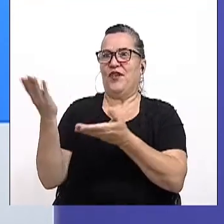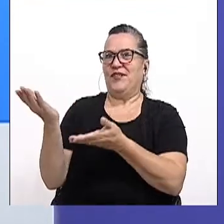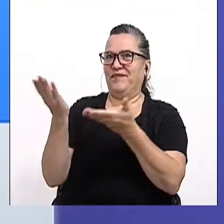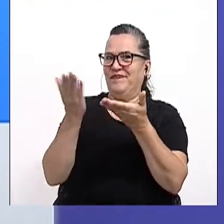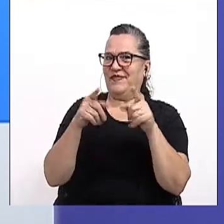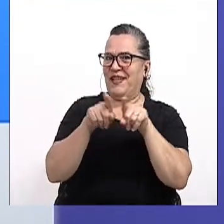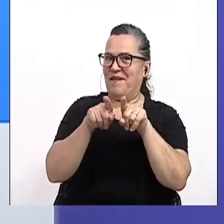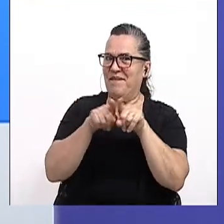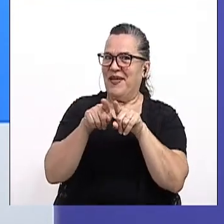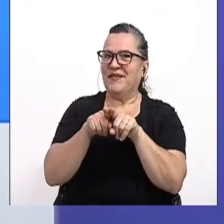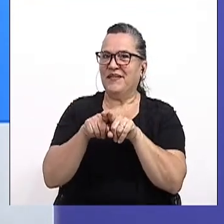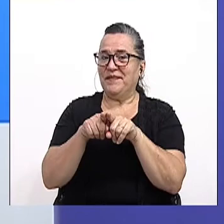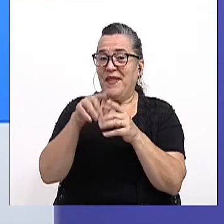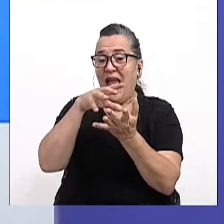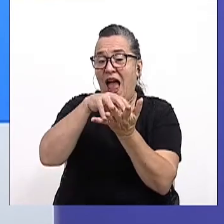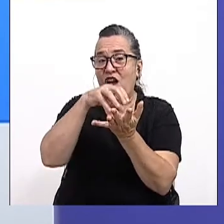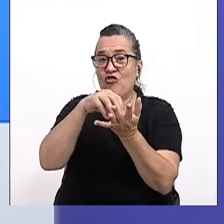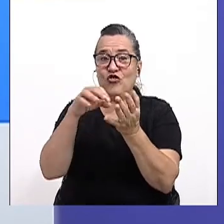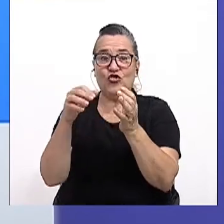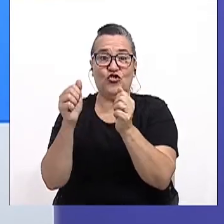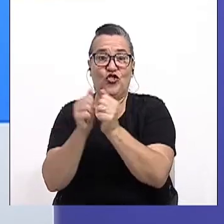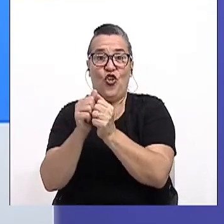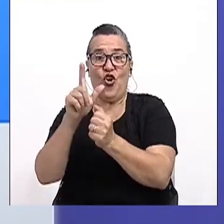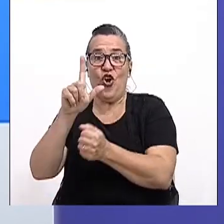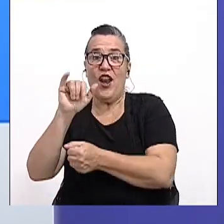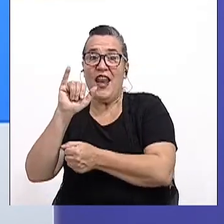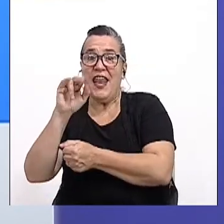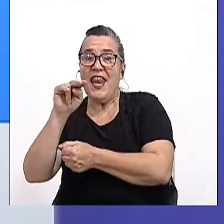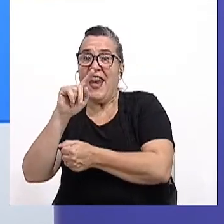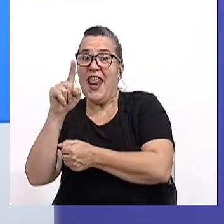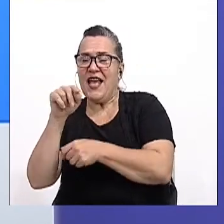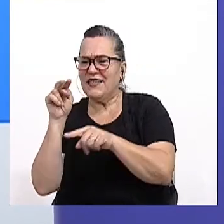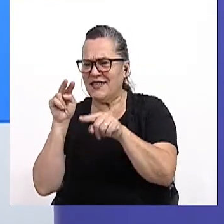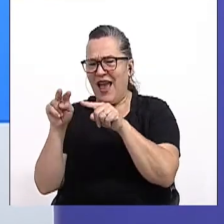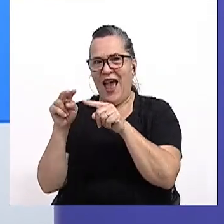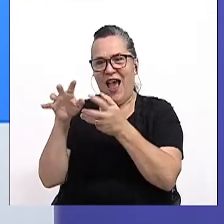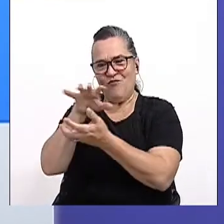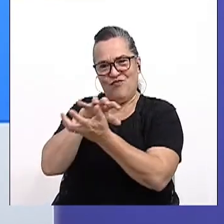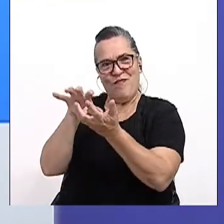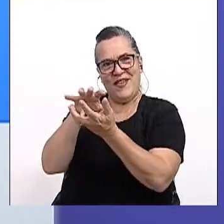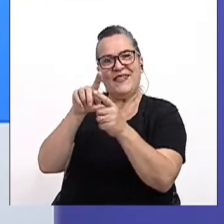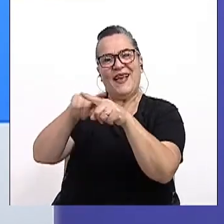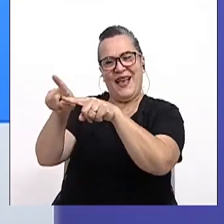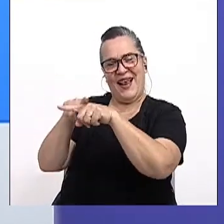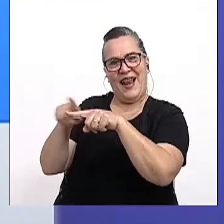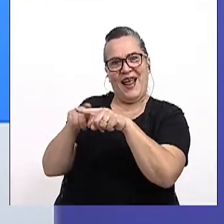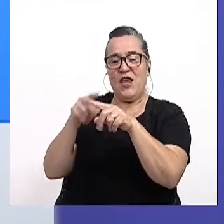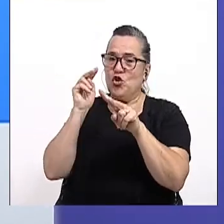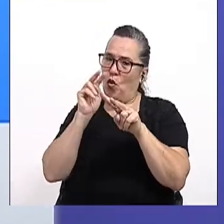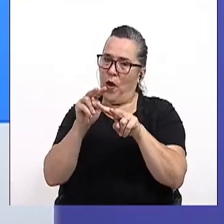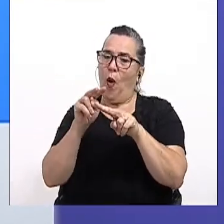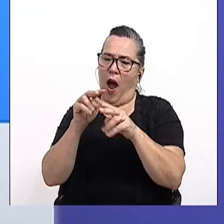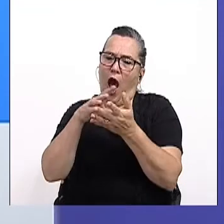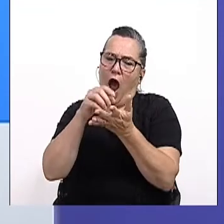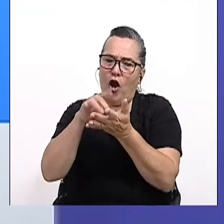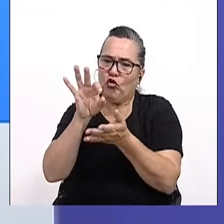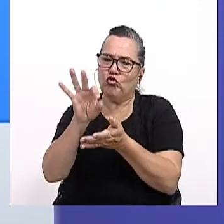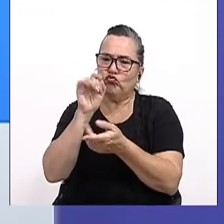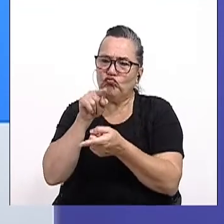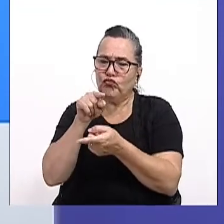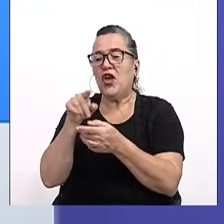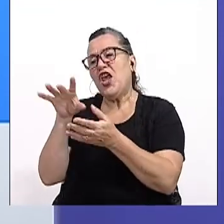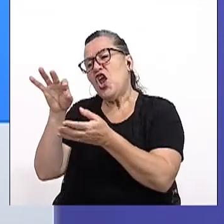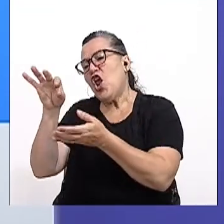un frasquito de arroz con linaza y puedo observar tanto el arroz, ¿verdad?, los granitos de arroz y